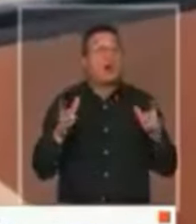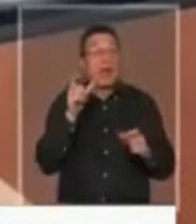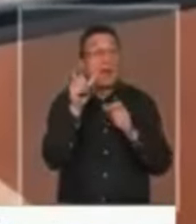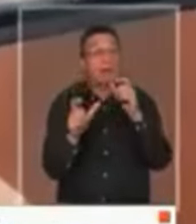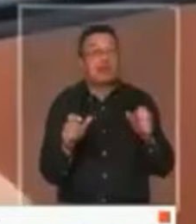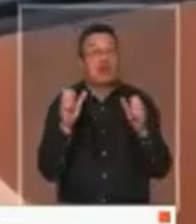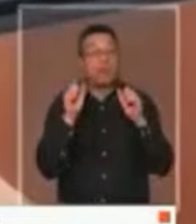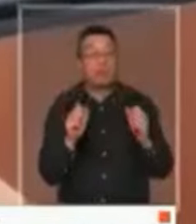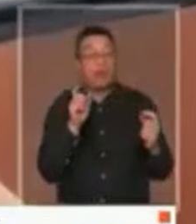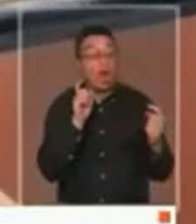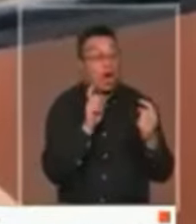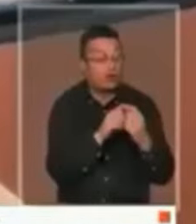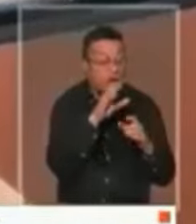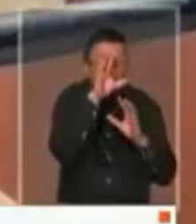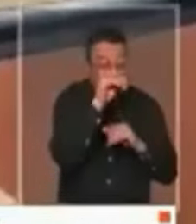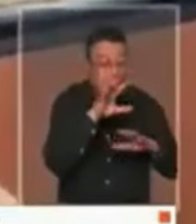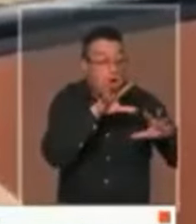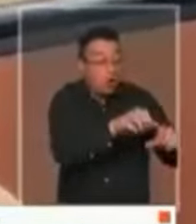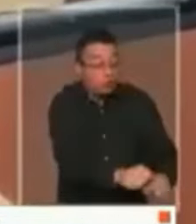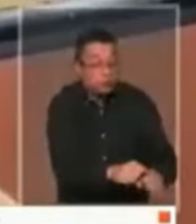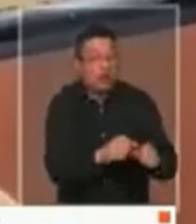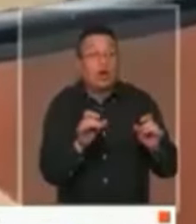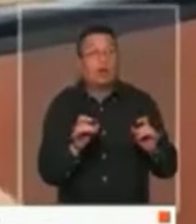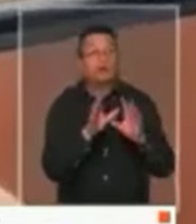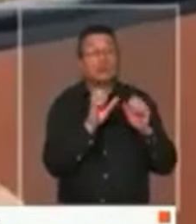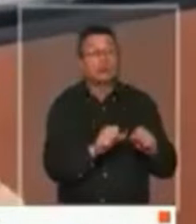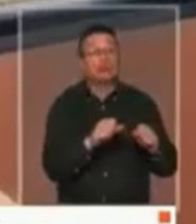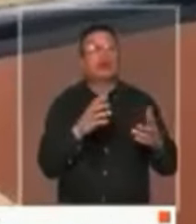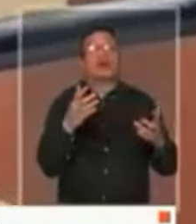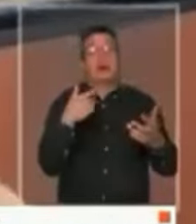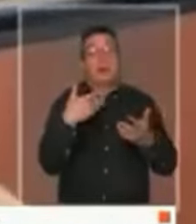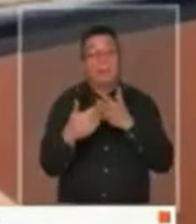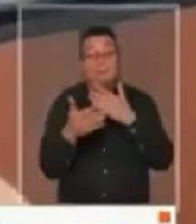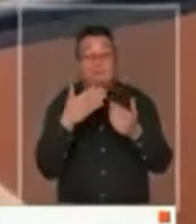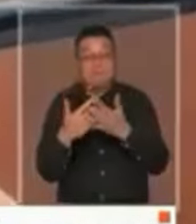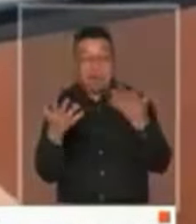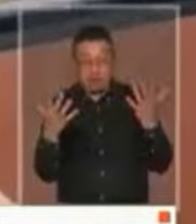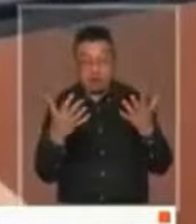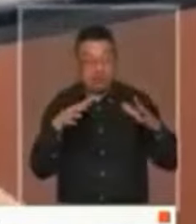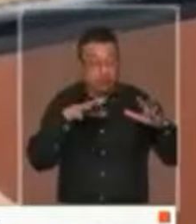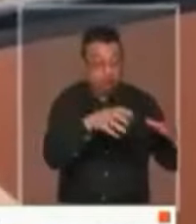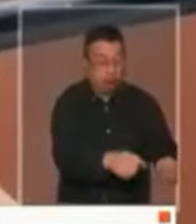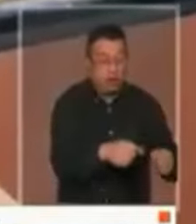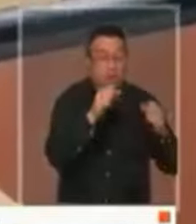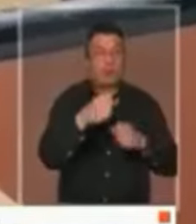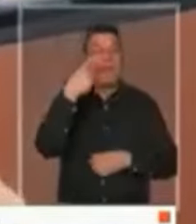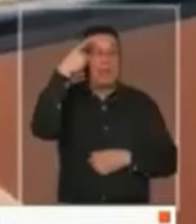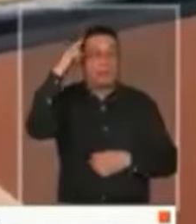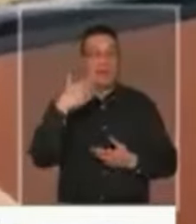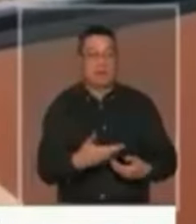haber estado en contacto con él, lo tocaba con sus manos descubiertas, podría dañarse